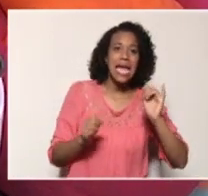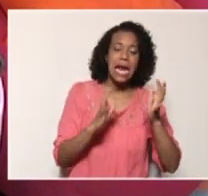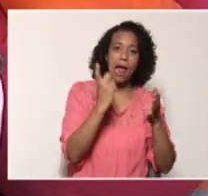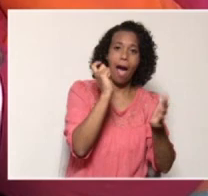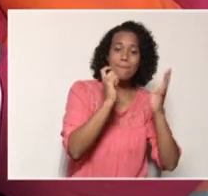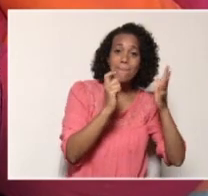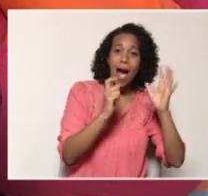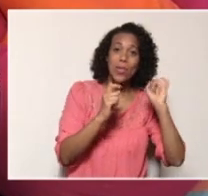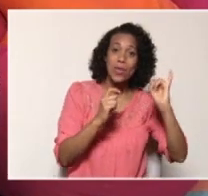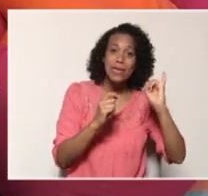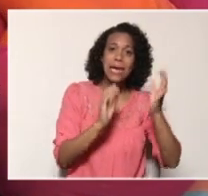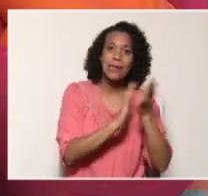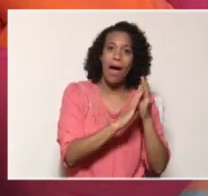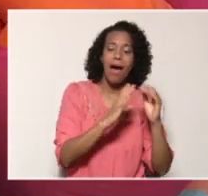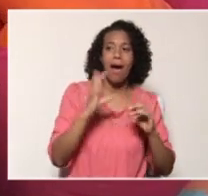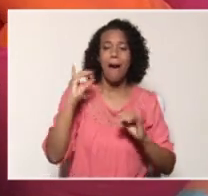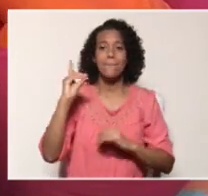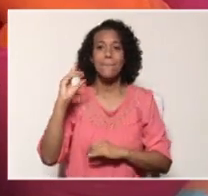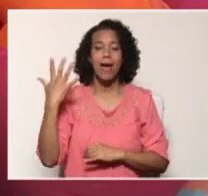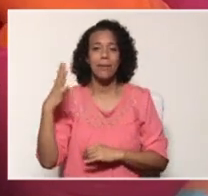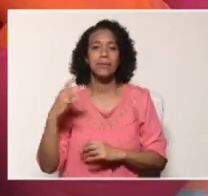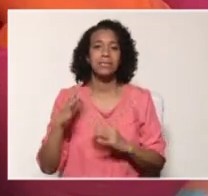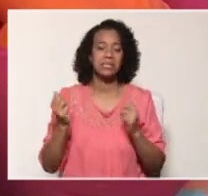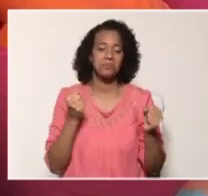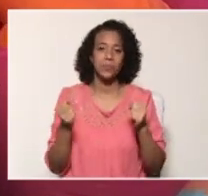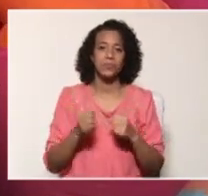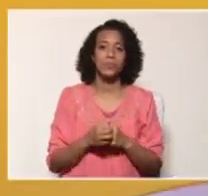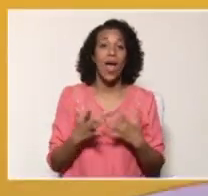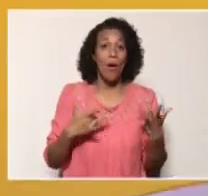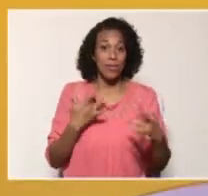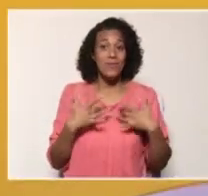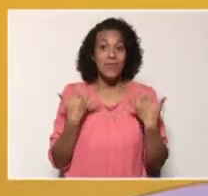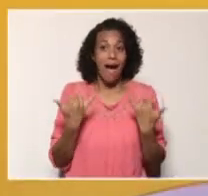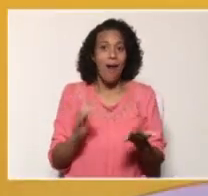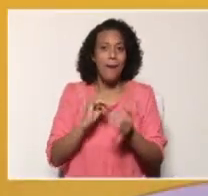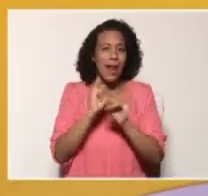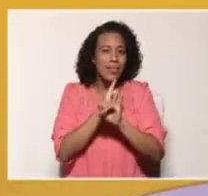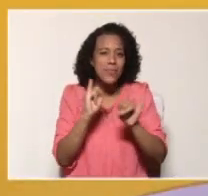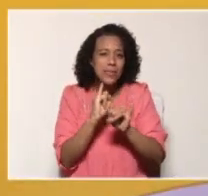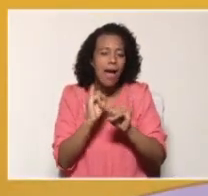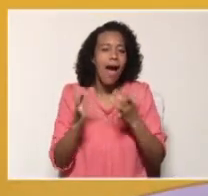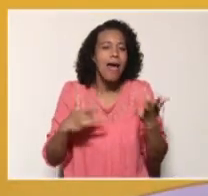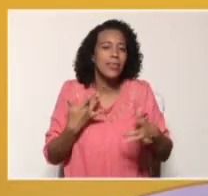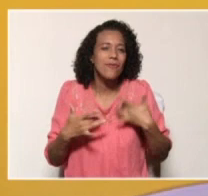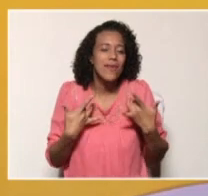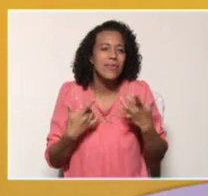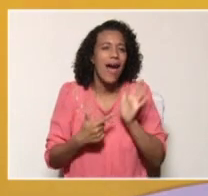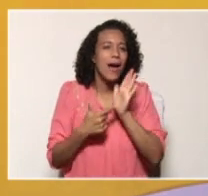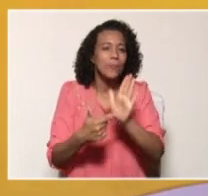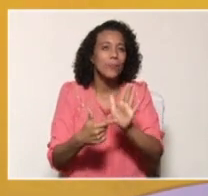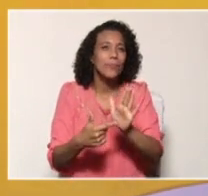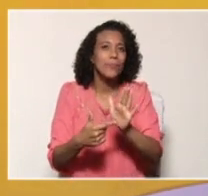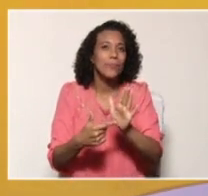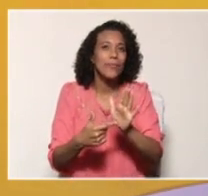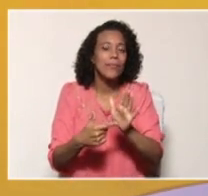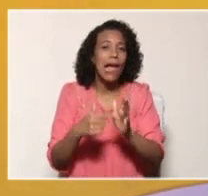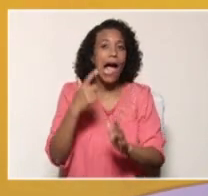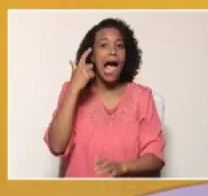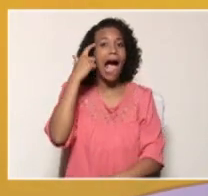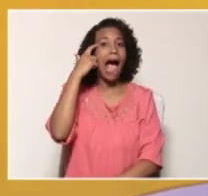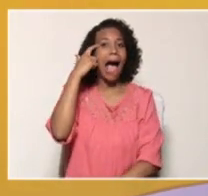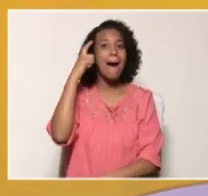Bueno, fíjense que nosotros vamos a ir finalizando con una actividad que es bien importante, las